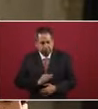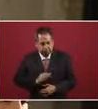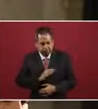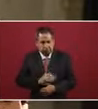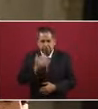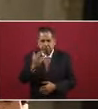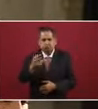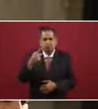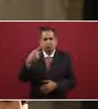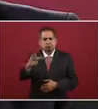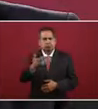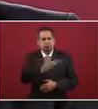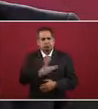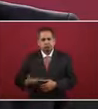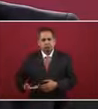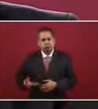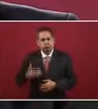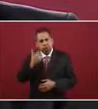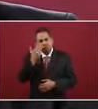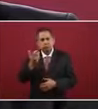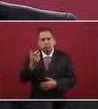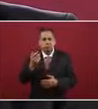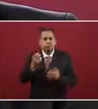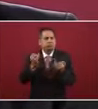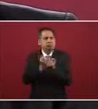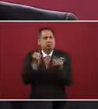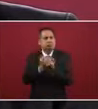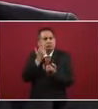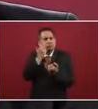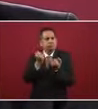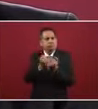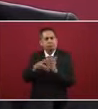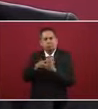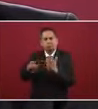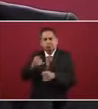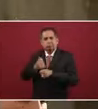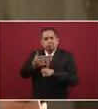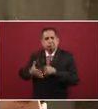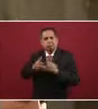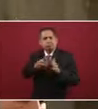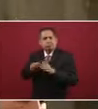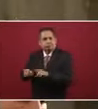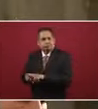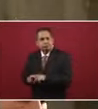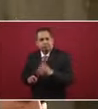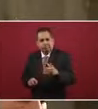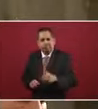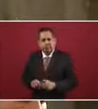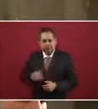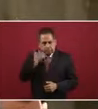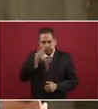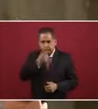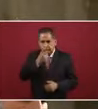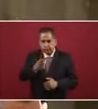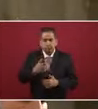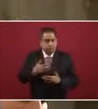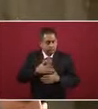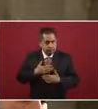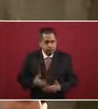su presidente, quisiéramos uno igual como el que tienen ahora. Le quiero decir que a